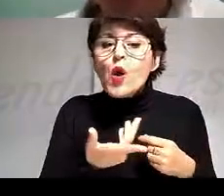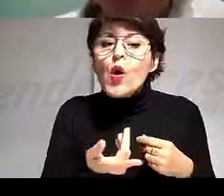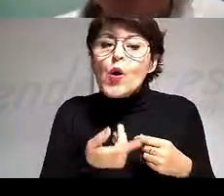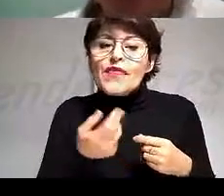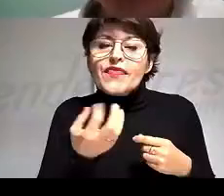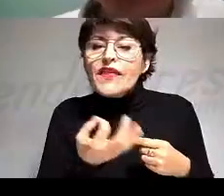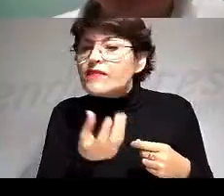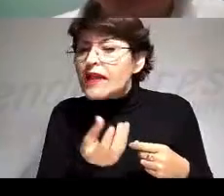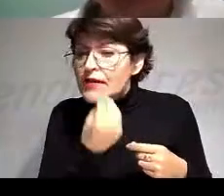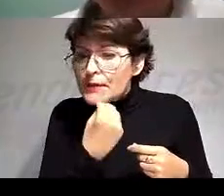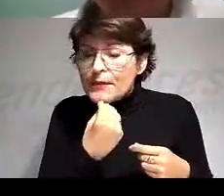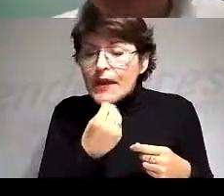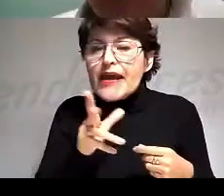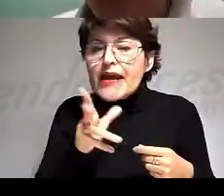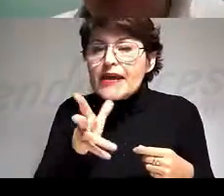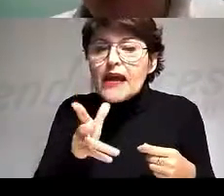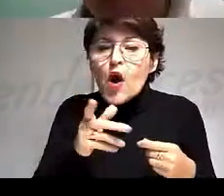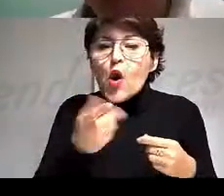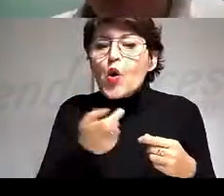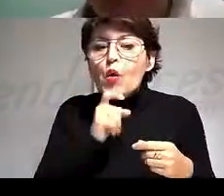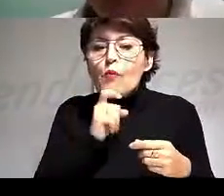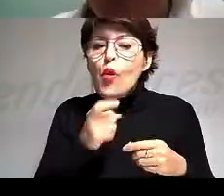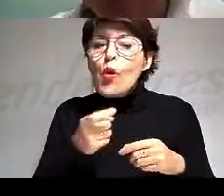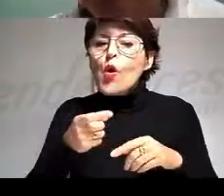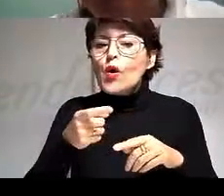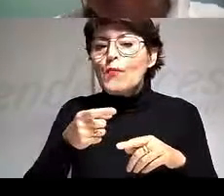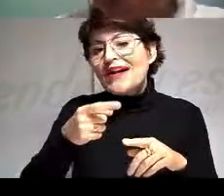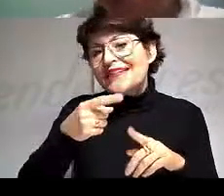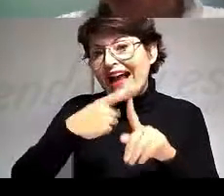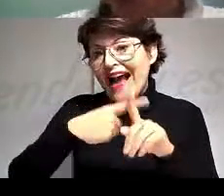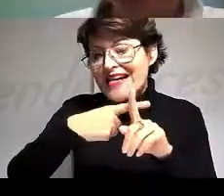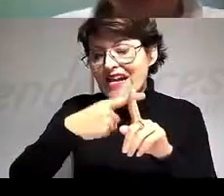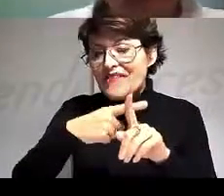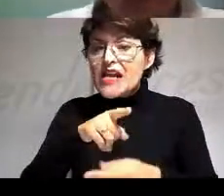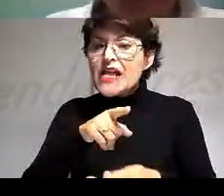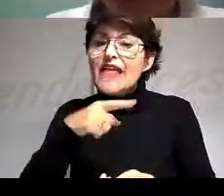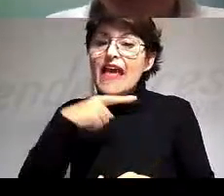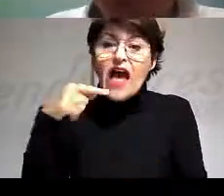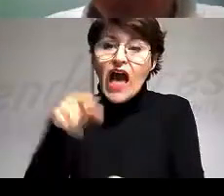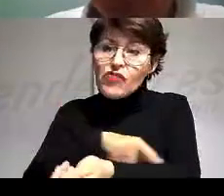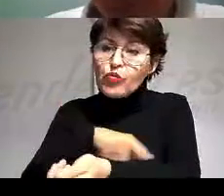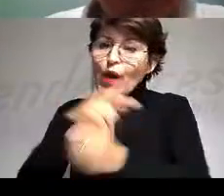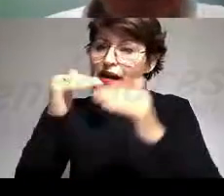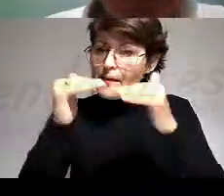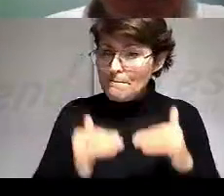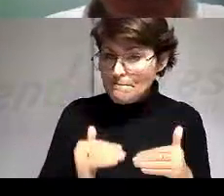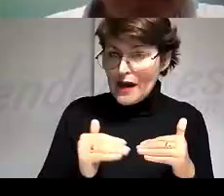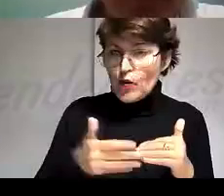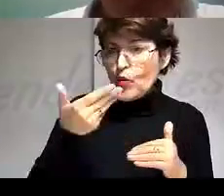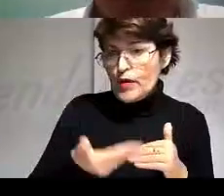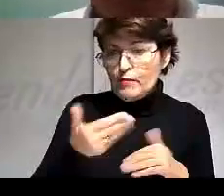proceder de fuentes con índice glucémico bajo. ¿Qué significa esto? Pues son